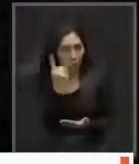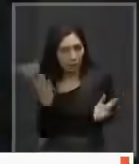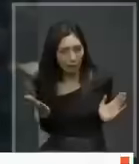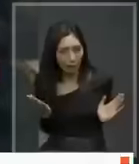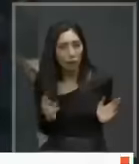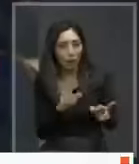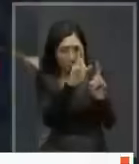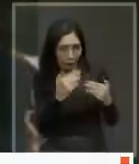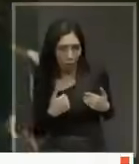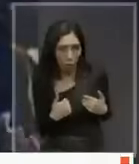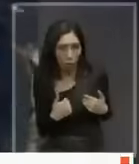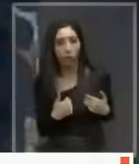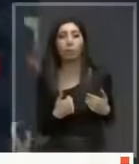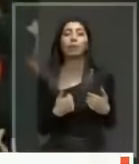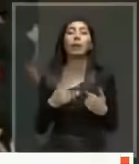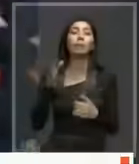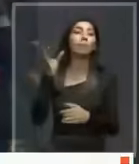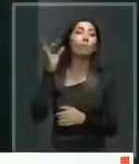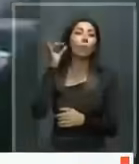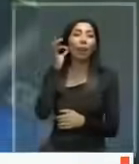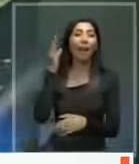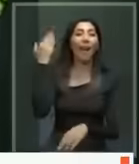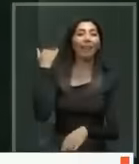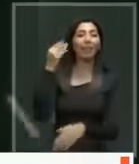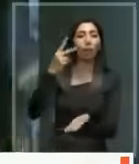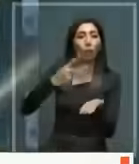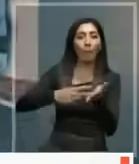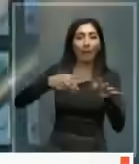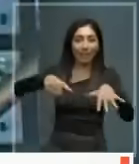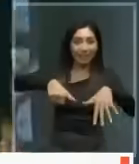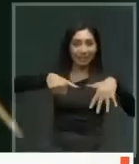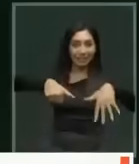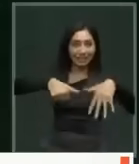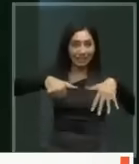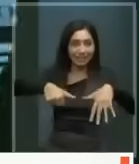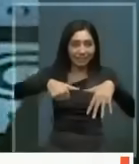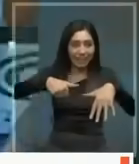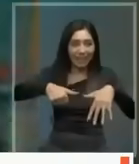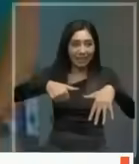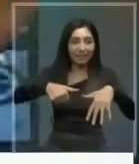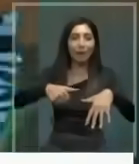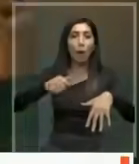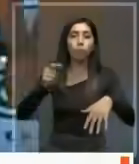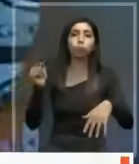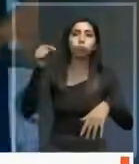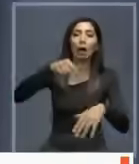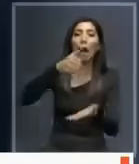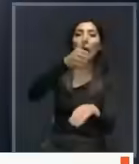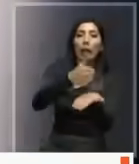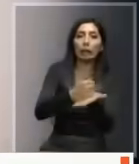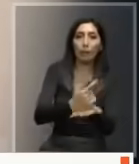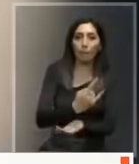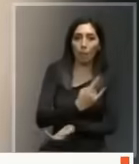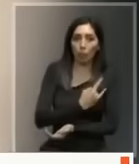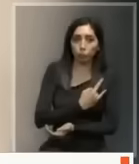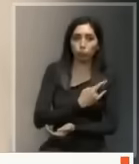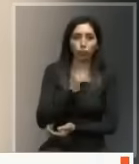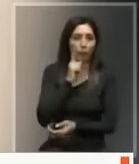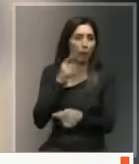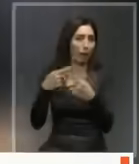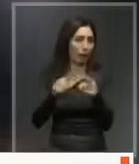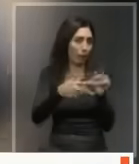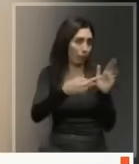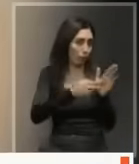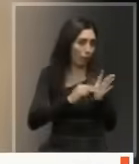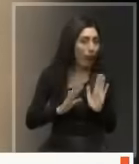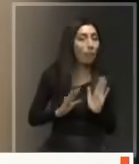Respeto. La figura televisiva que en 2016 llegó al sillón edilicio de Maipú protagonizando diversas controversias fue formalizada